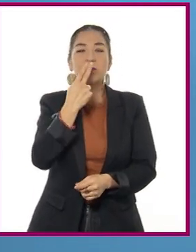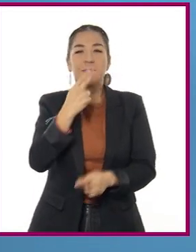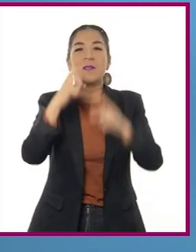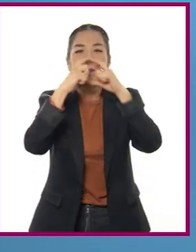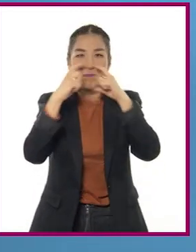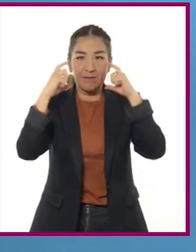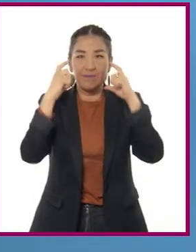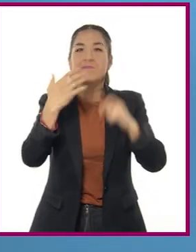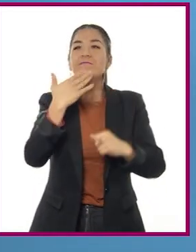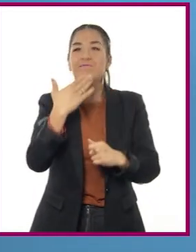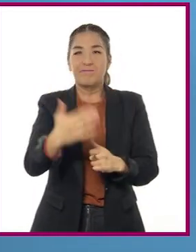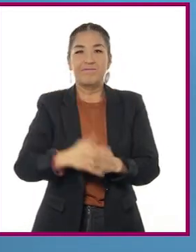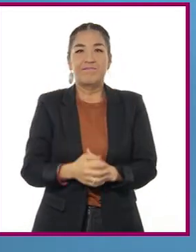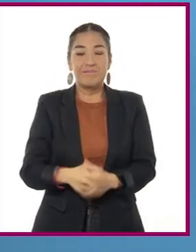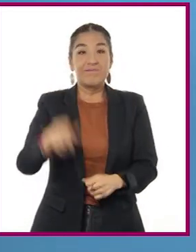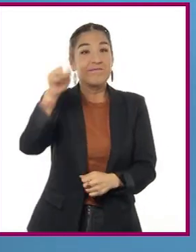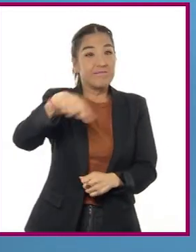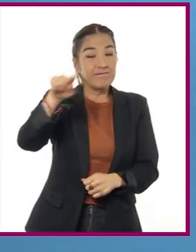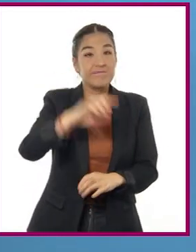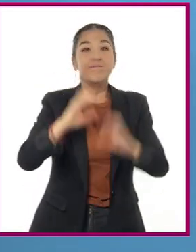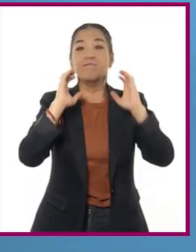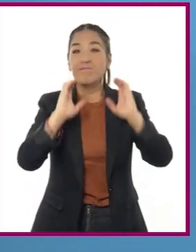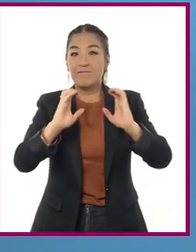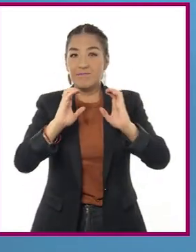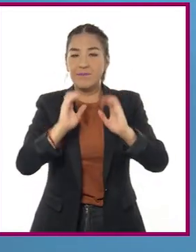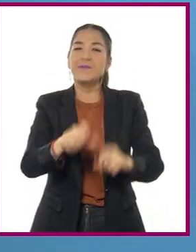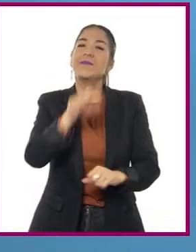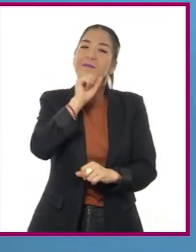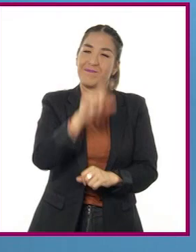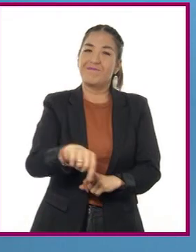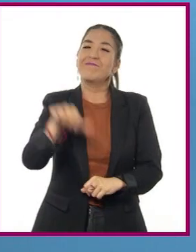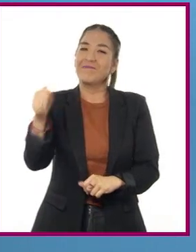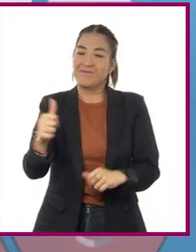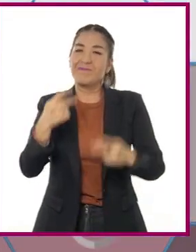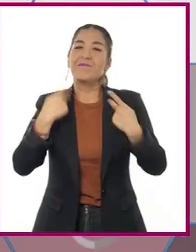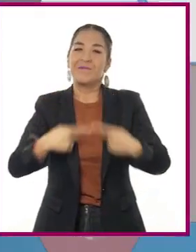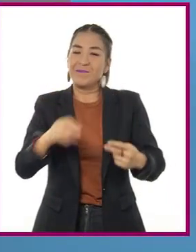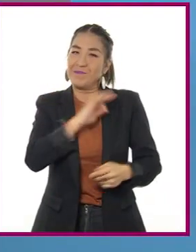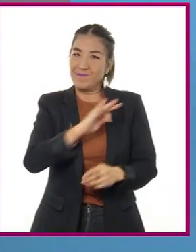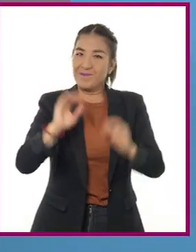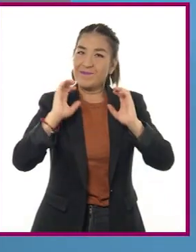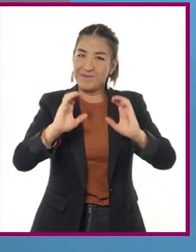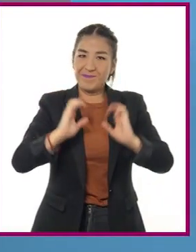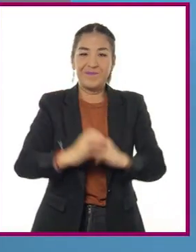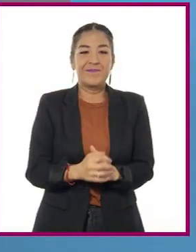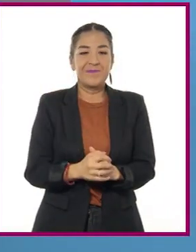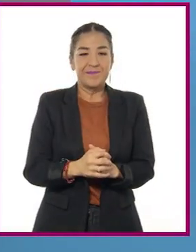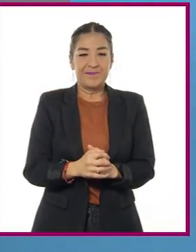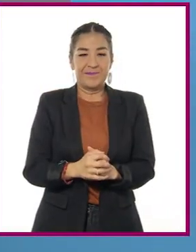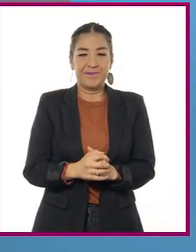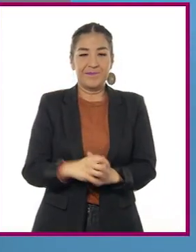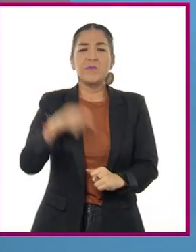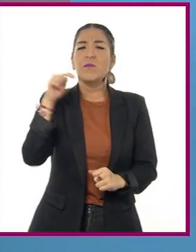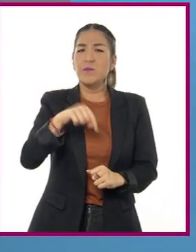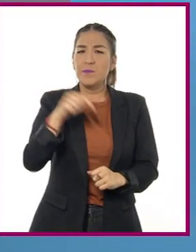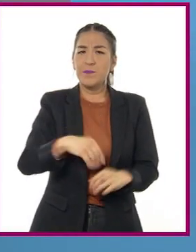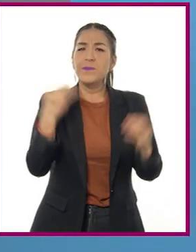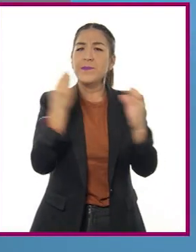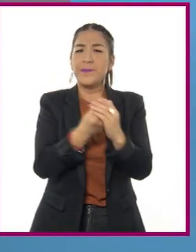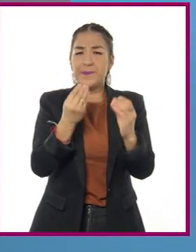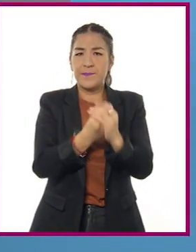manera correcta. Al cuidarnos a nosotros mismos, cuidamos a los demás. En la sesión del día de